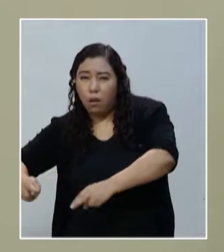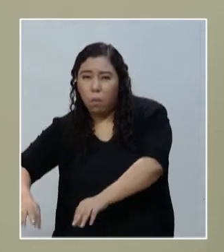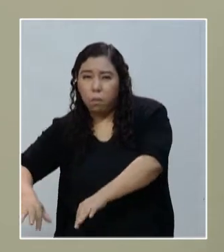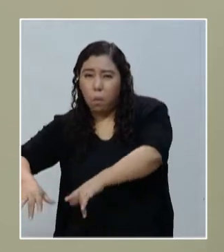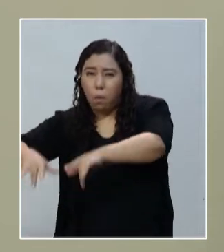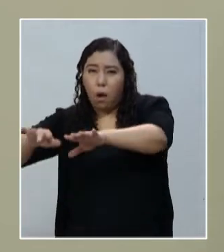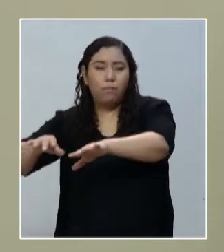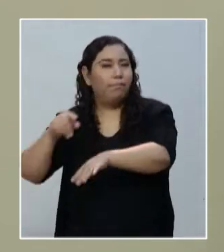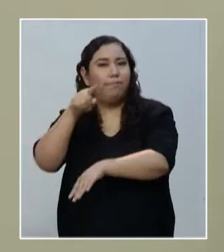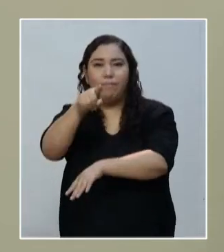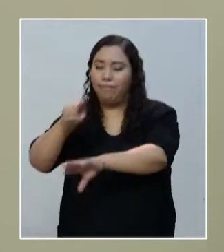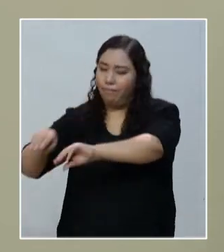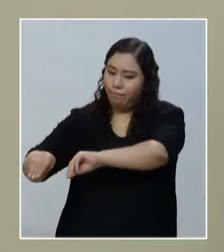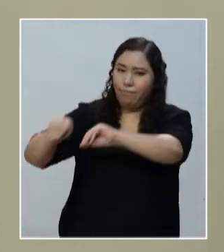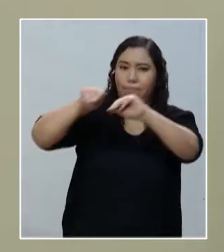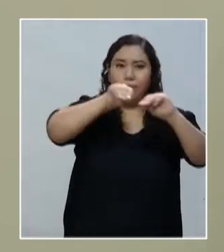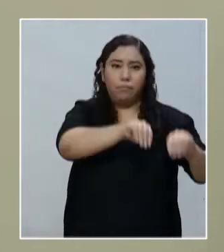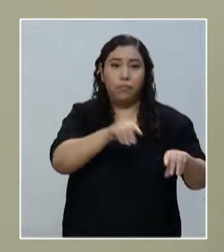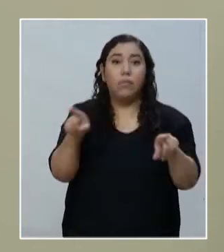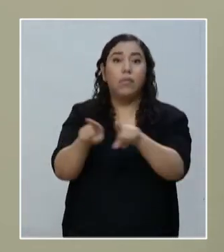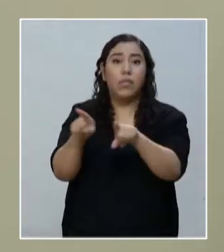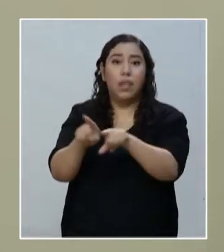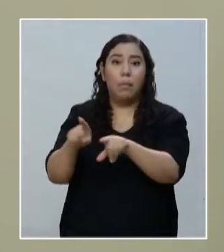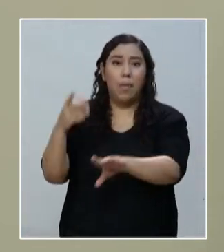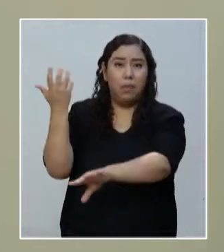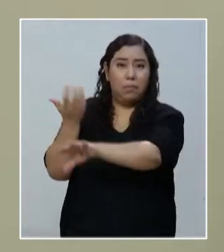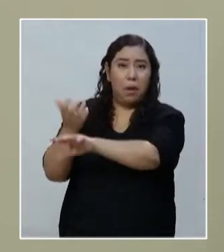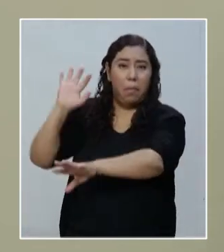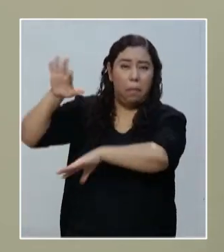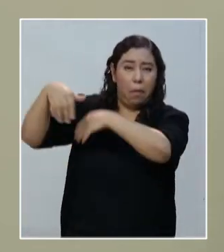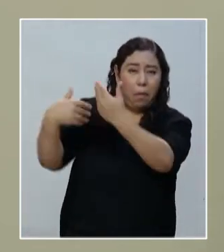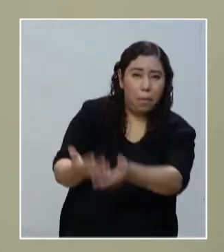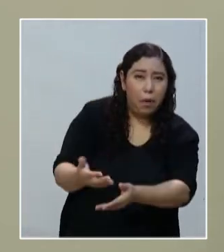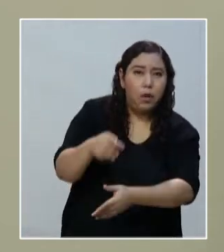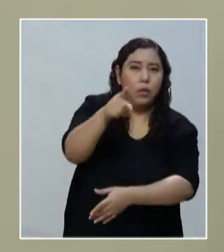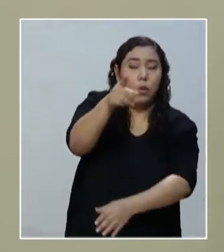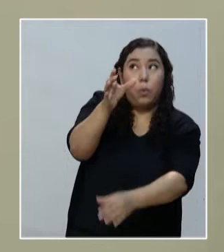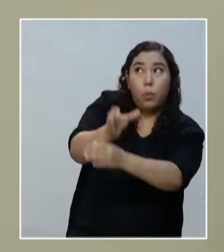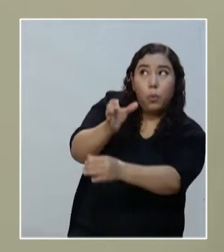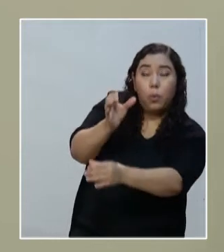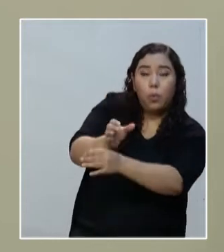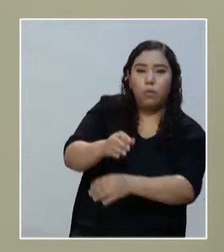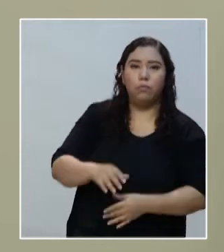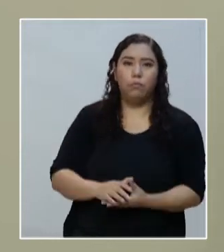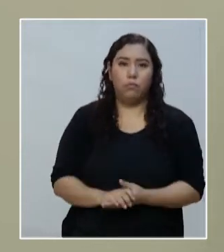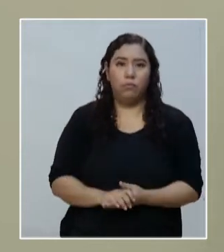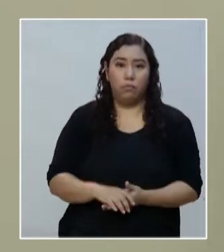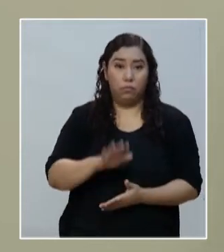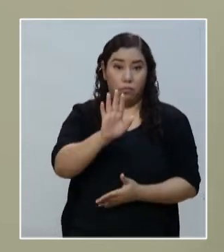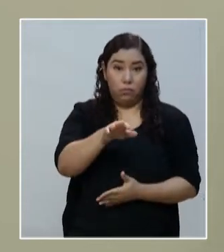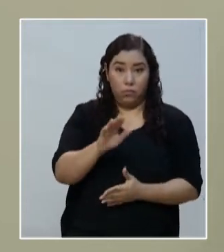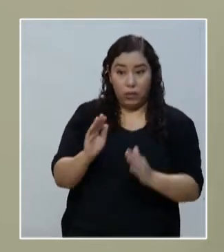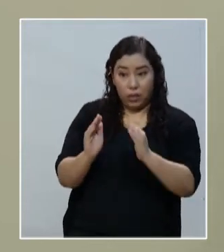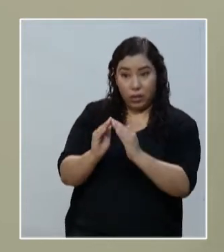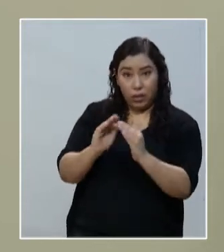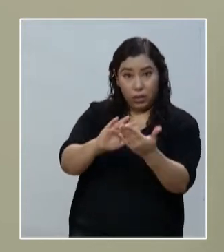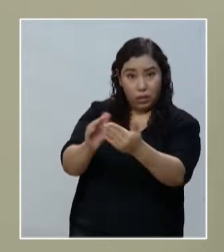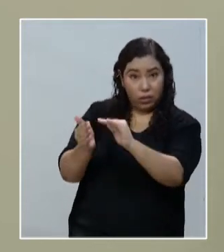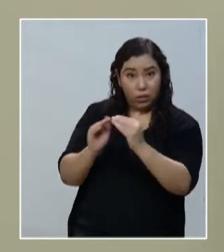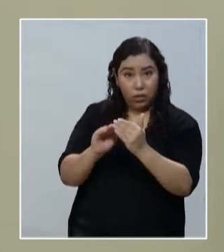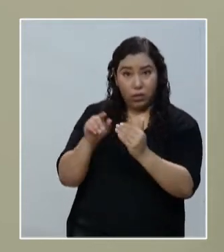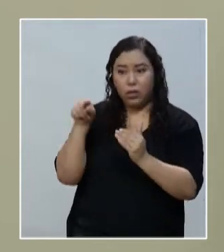que mientras los niveles de las inundaciones se mantengan altos, aún no es seguro regresar a sus comunidades.